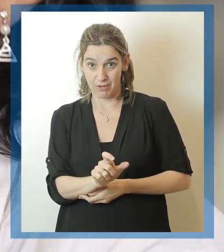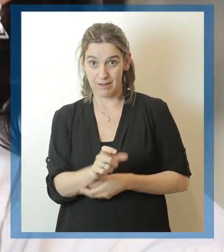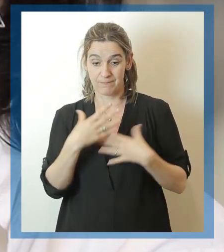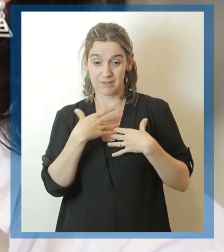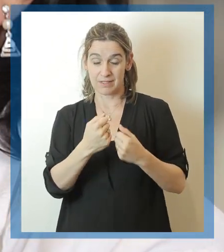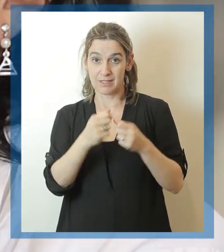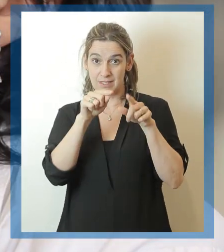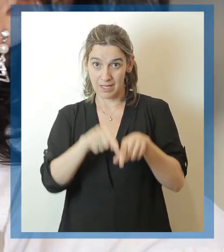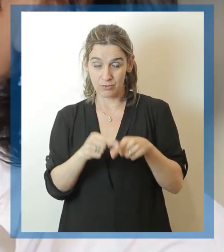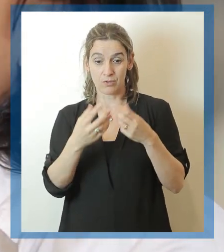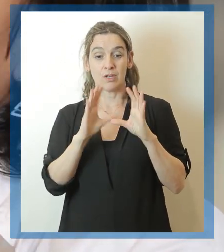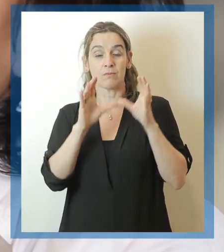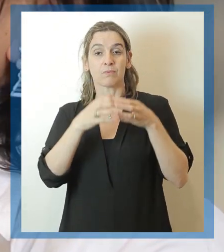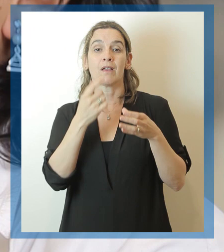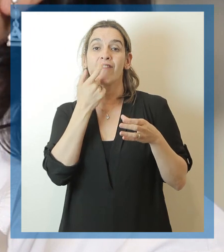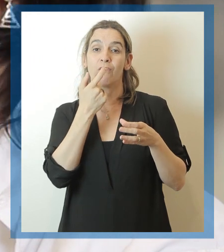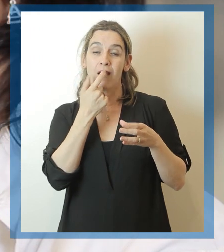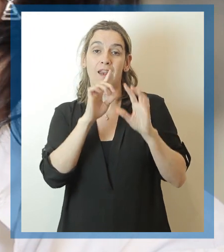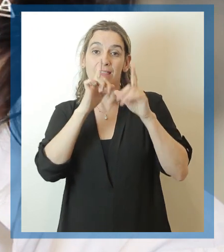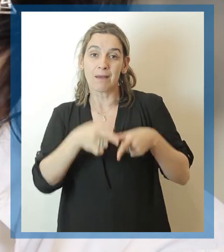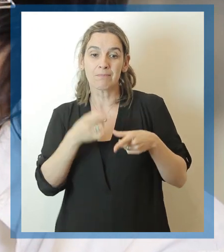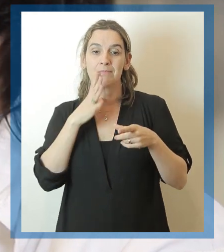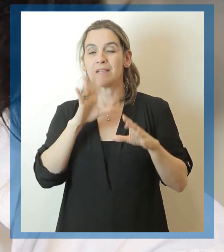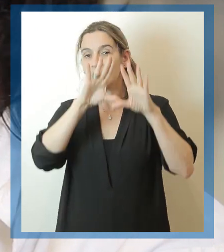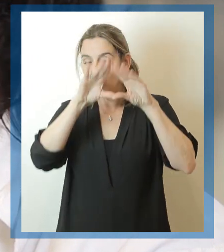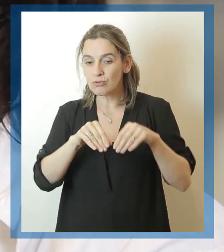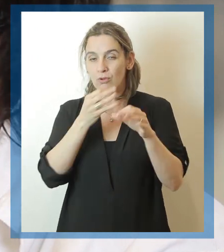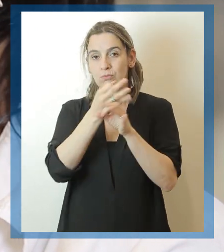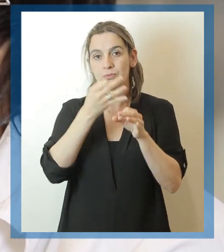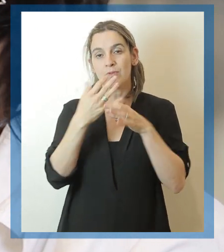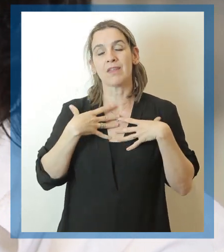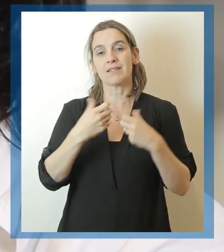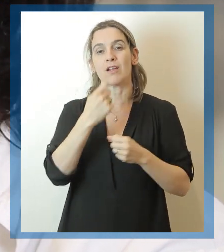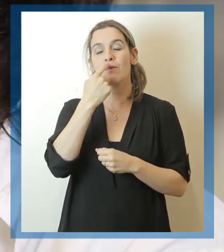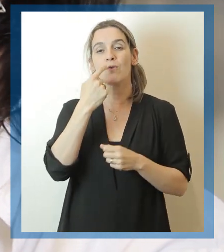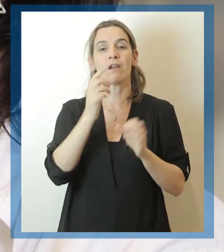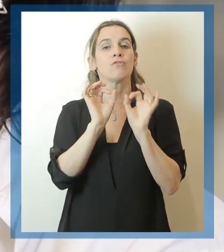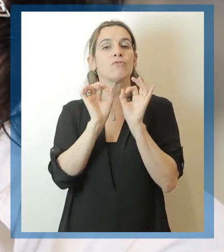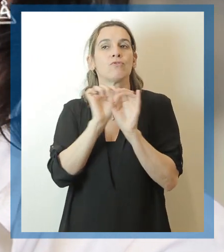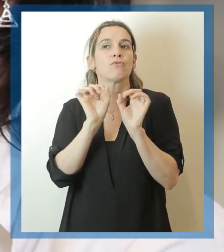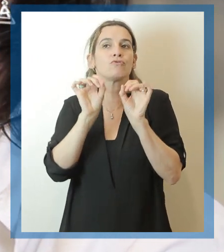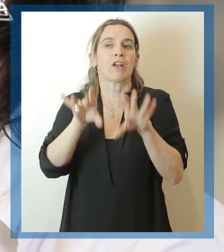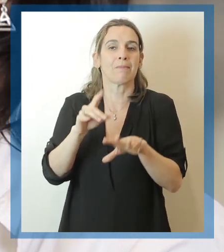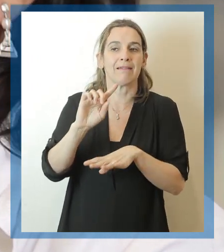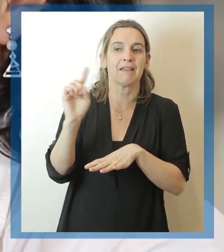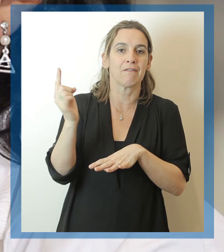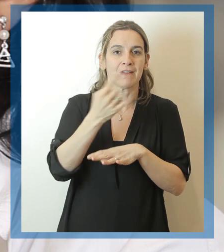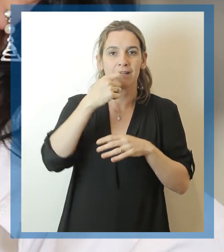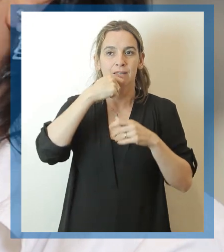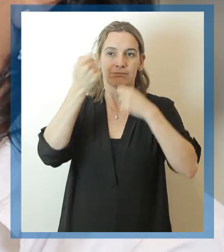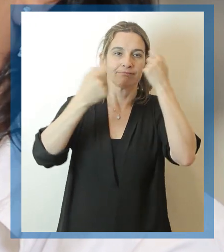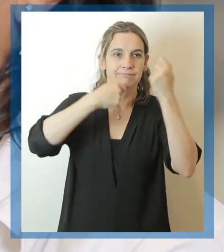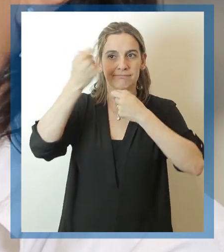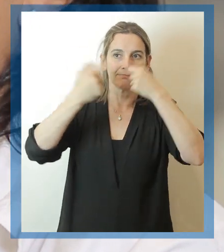darle una asistencia integral al paciente, y dentro de esa asistencia integral, la salud bucal, y también una cobertura integral de la